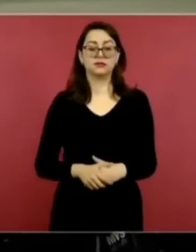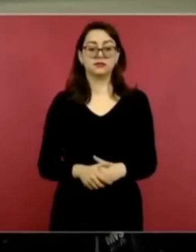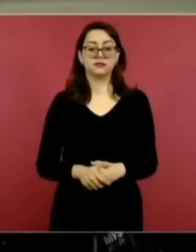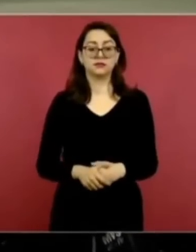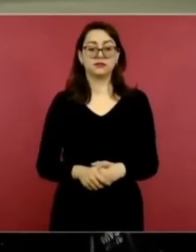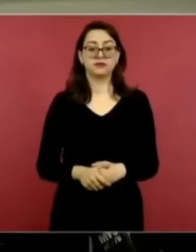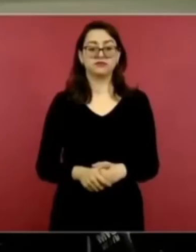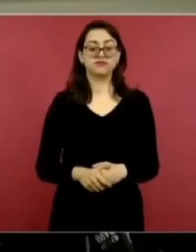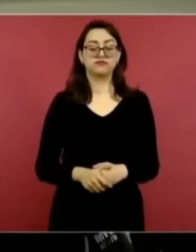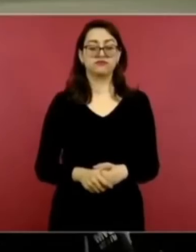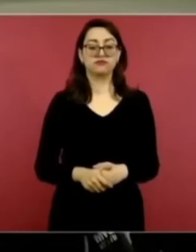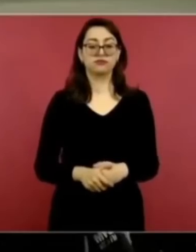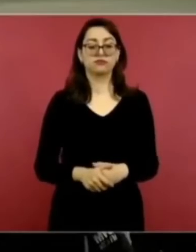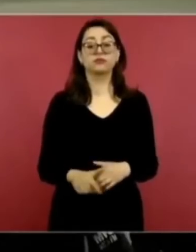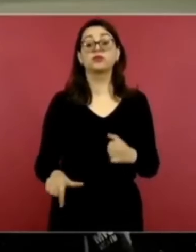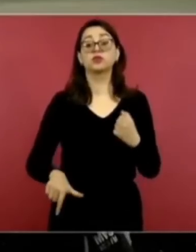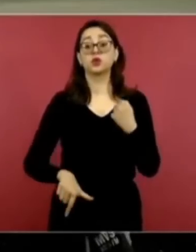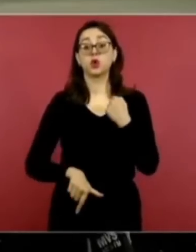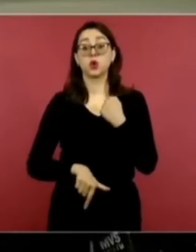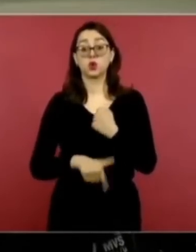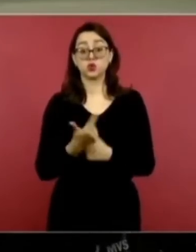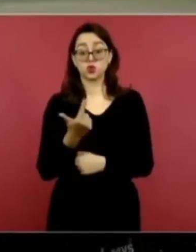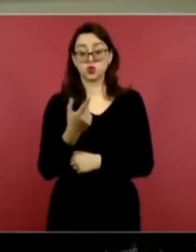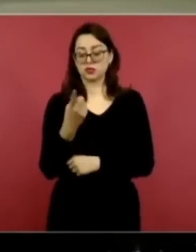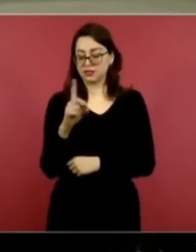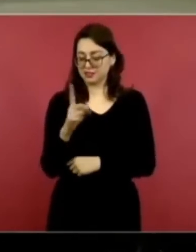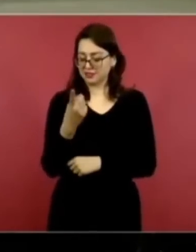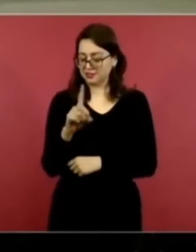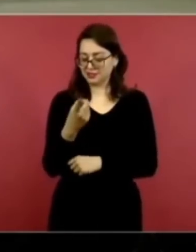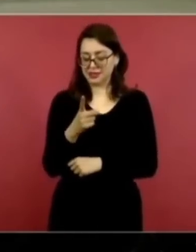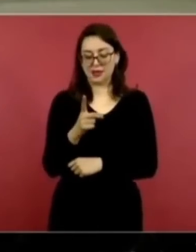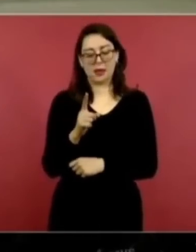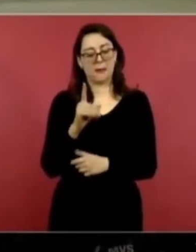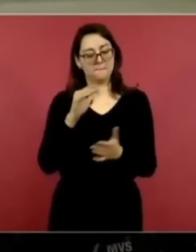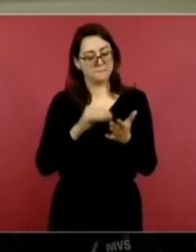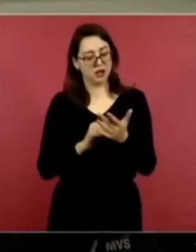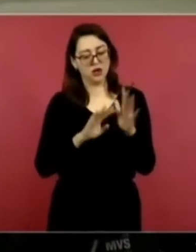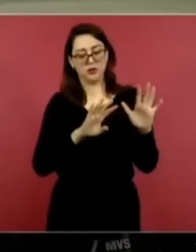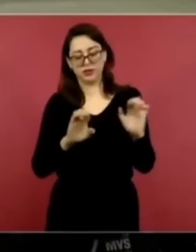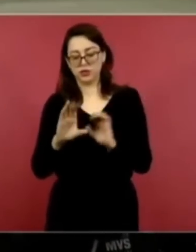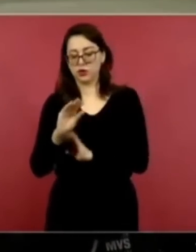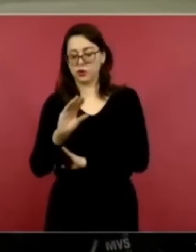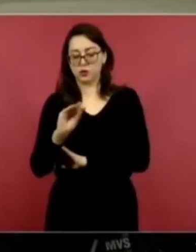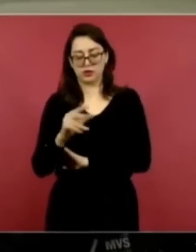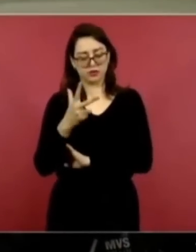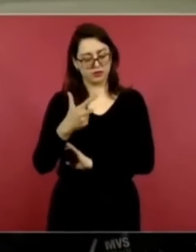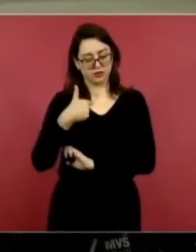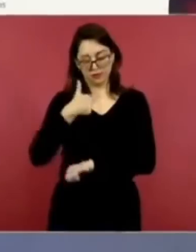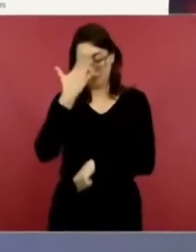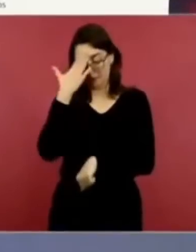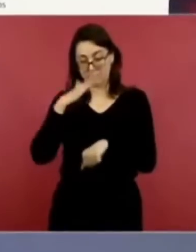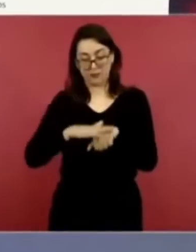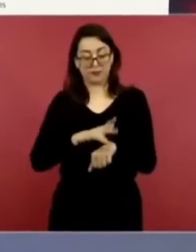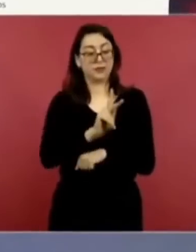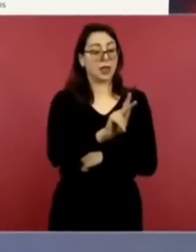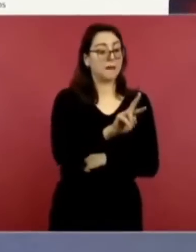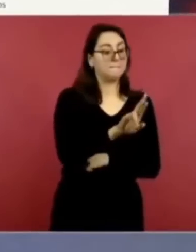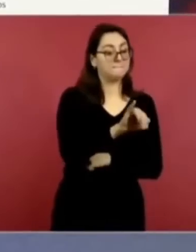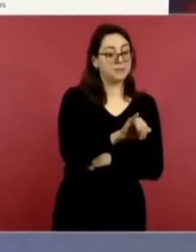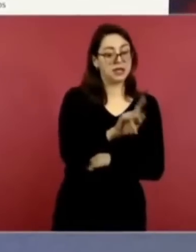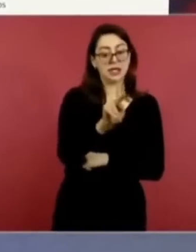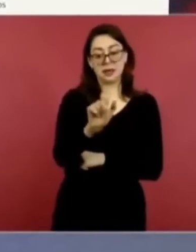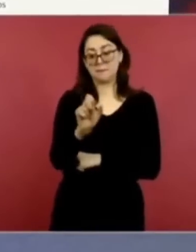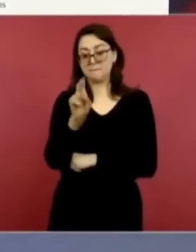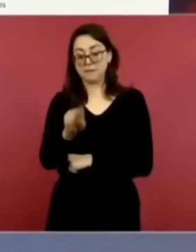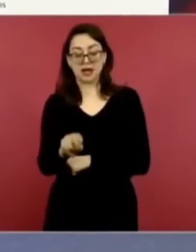el 12 de diciembre eso no se me va a olvidar del 98, diputados del PRI y del PAN aprobaron el